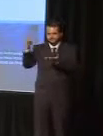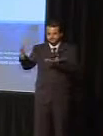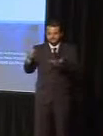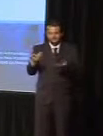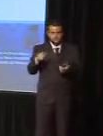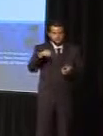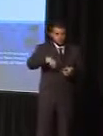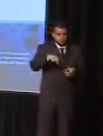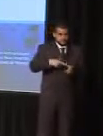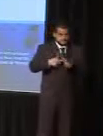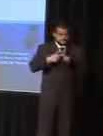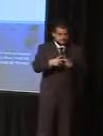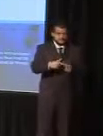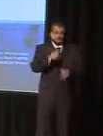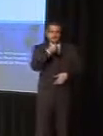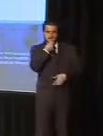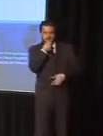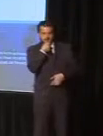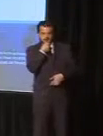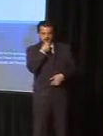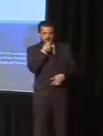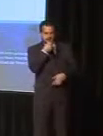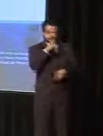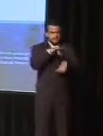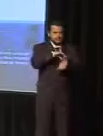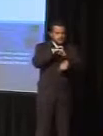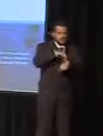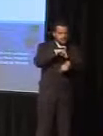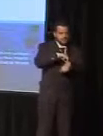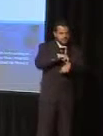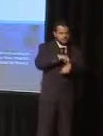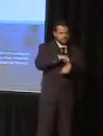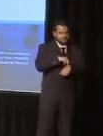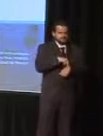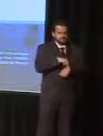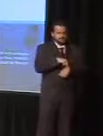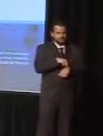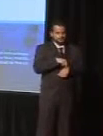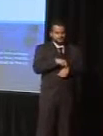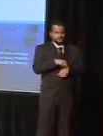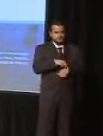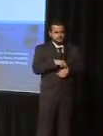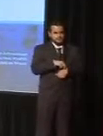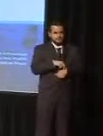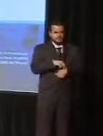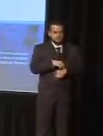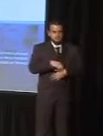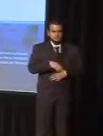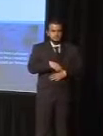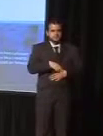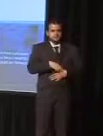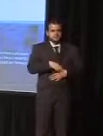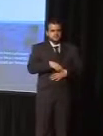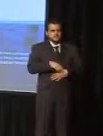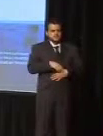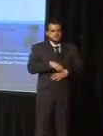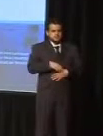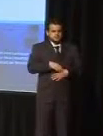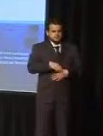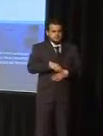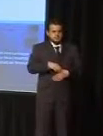damos el uso de la palabra quechua no quisiera enfocarme también en